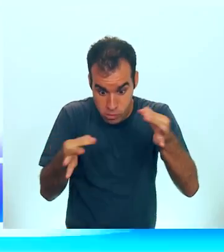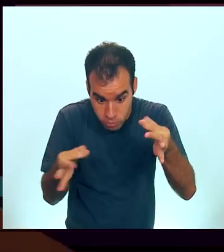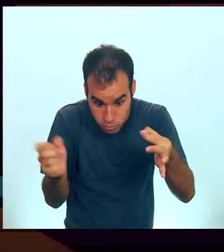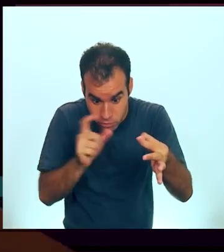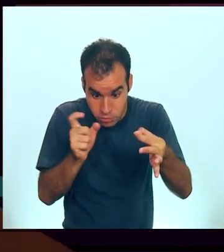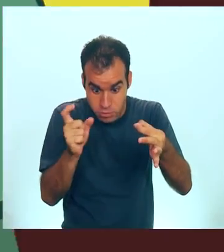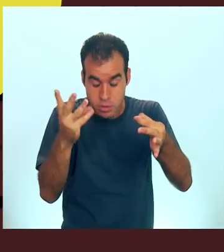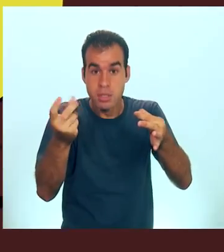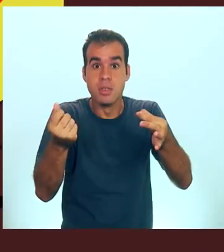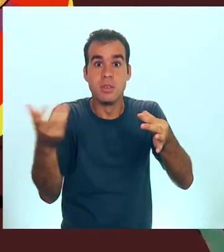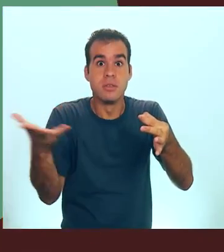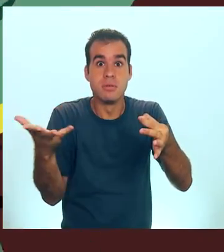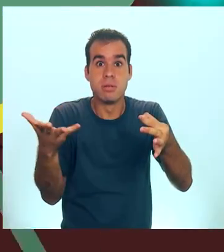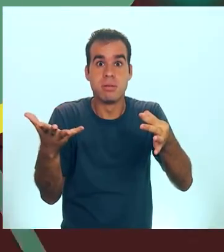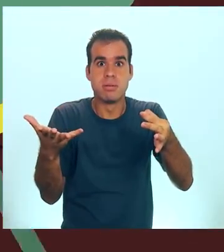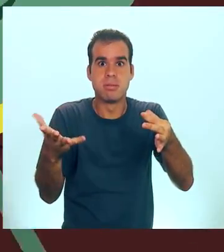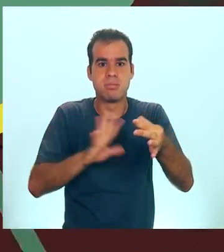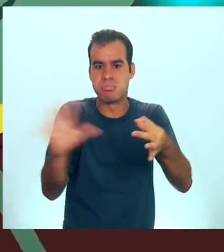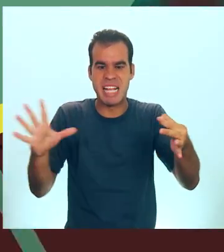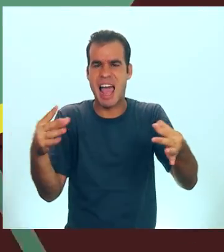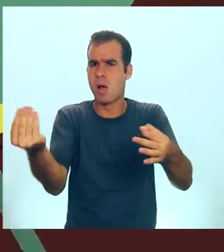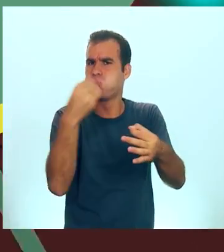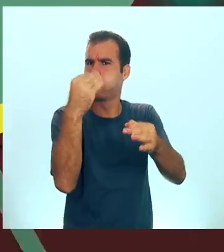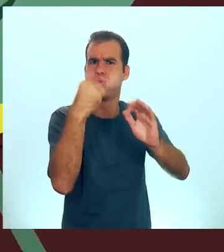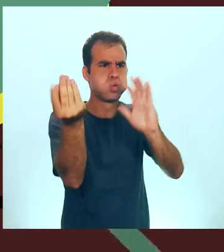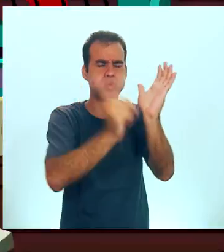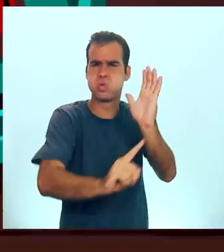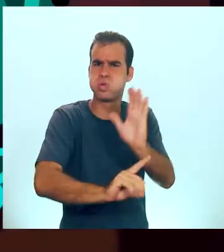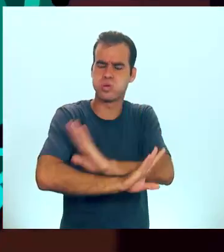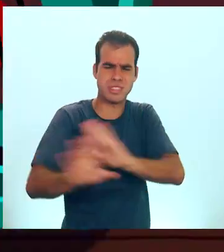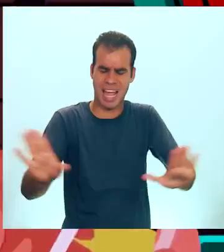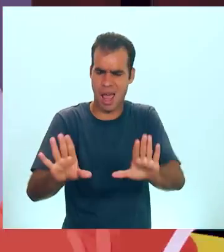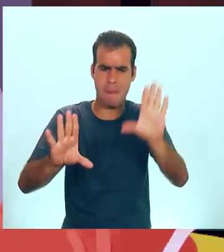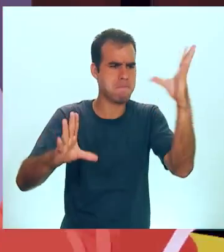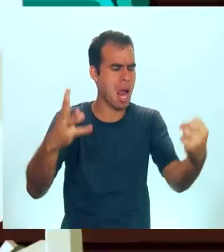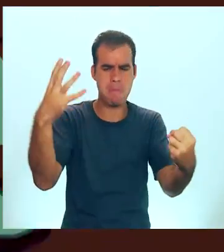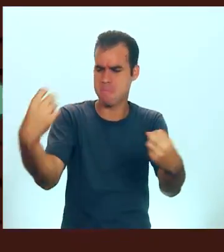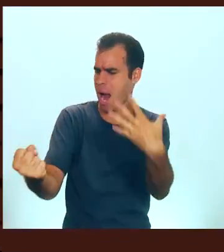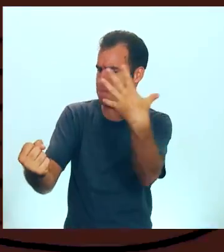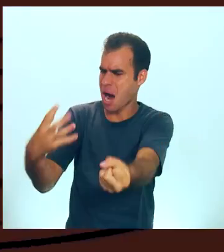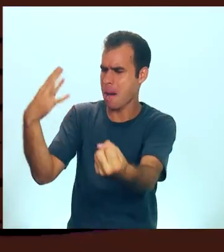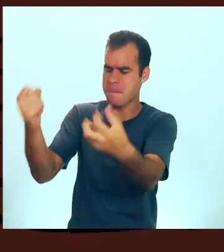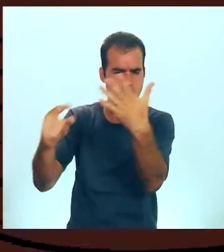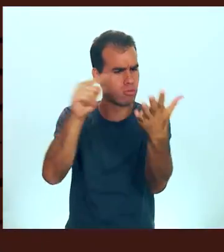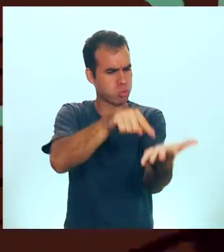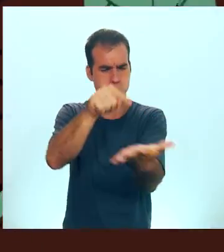¿Cuánto? ¡Basta de gastar electricidad!